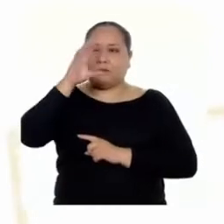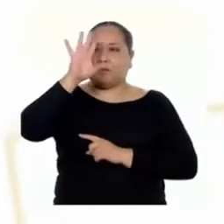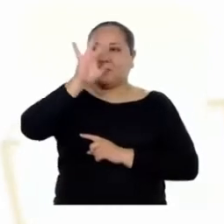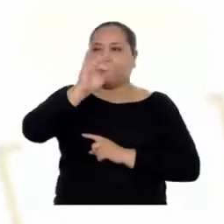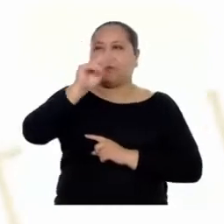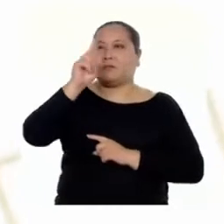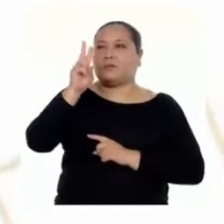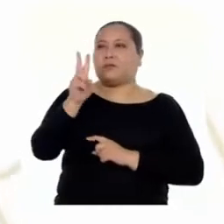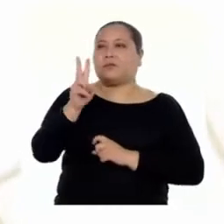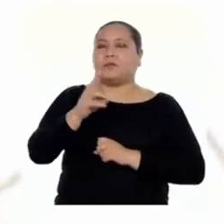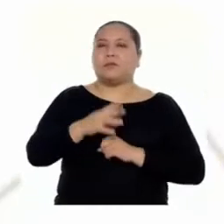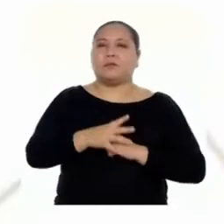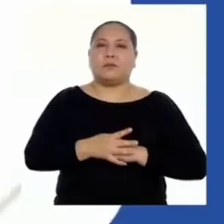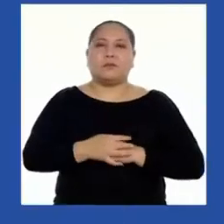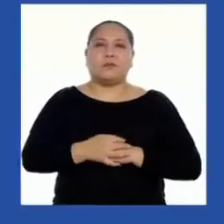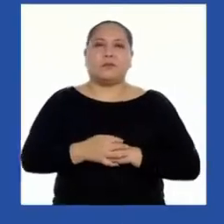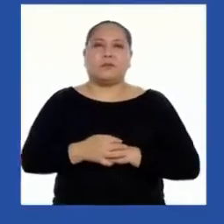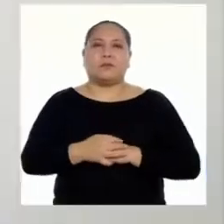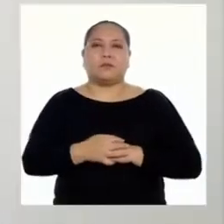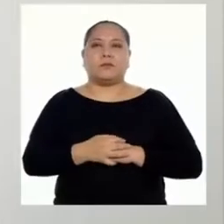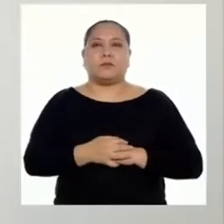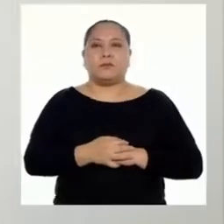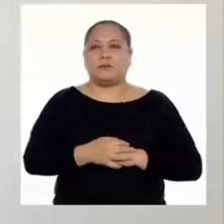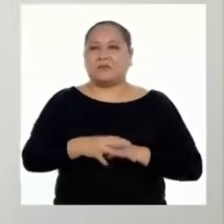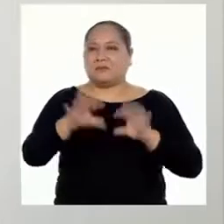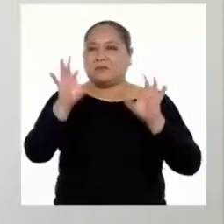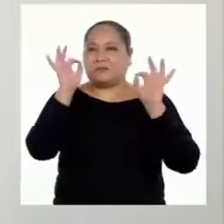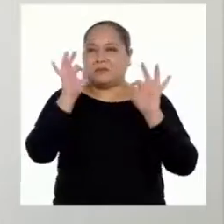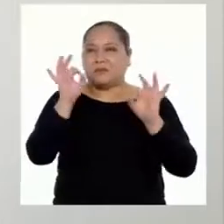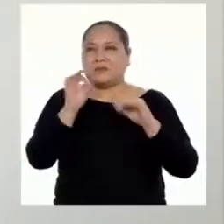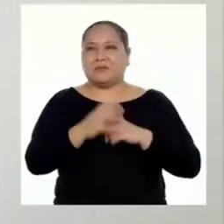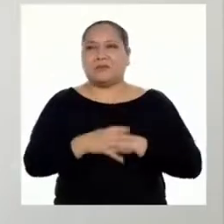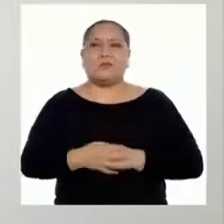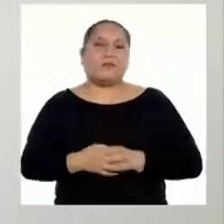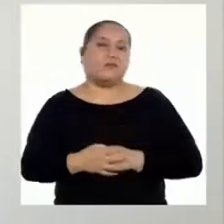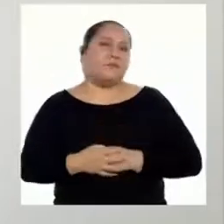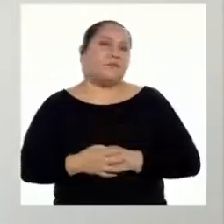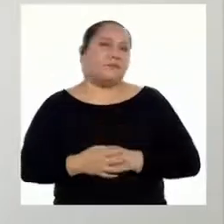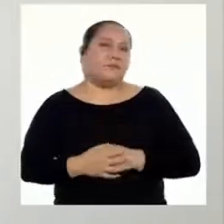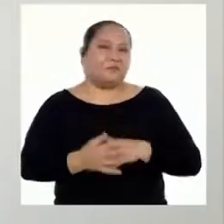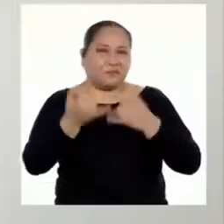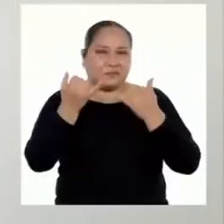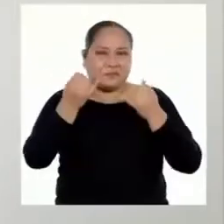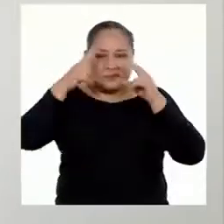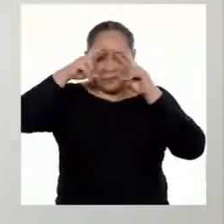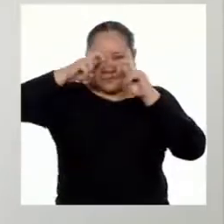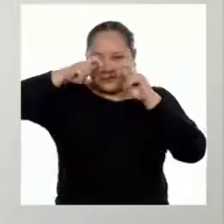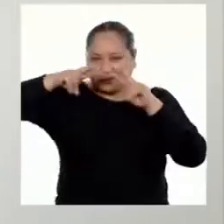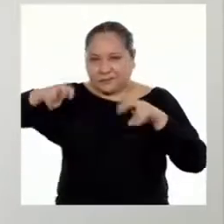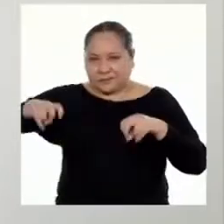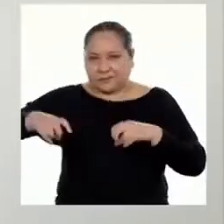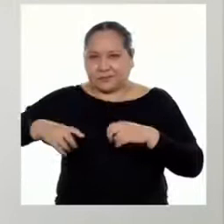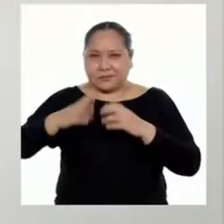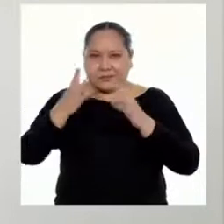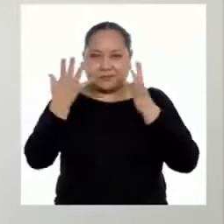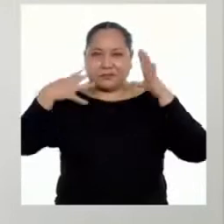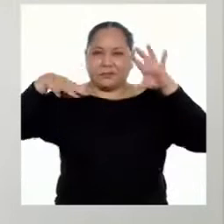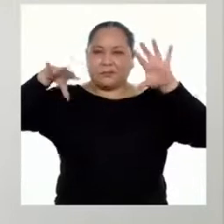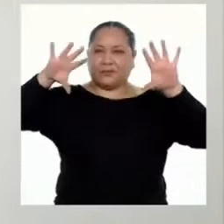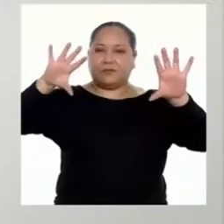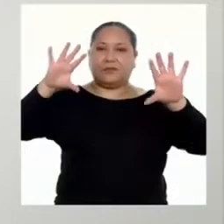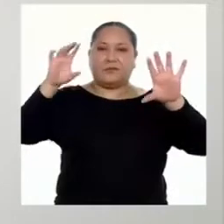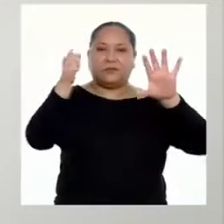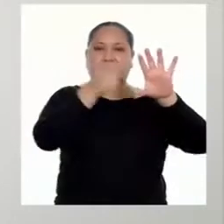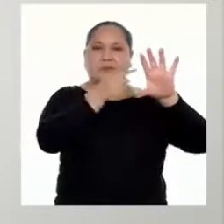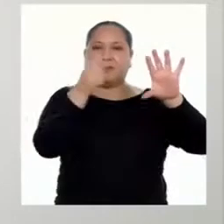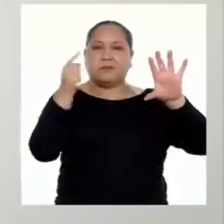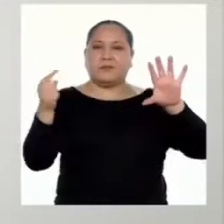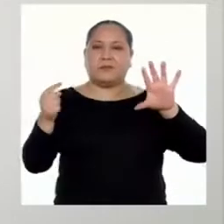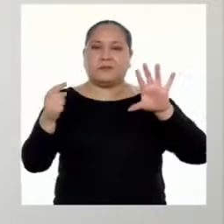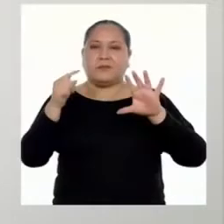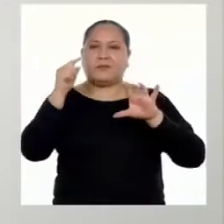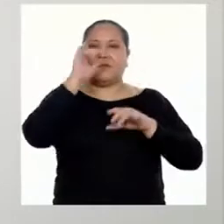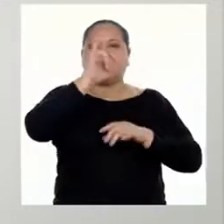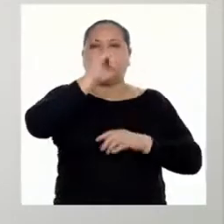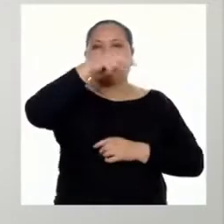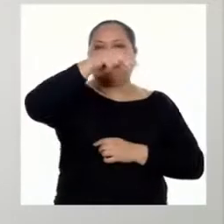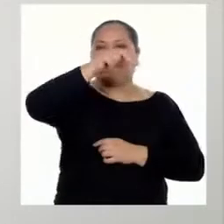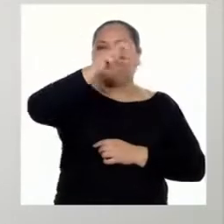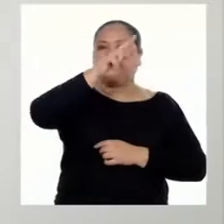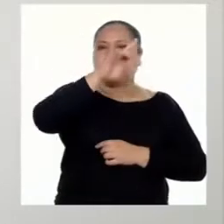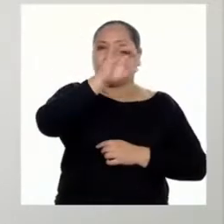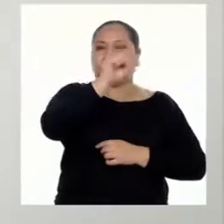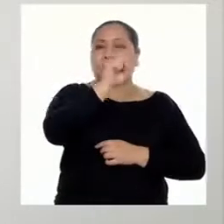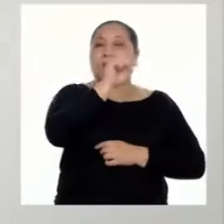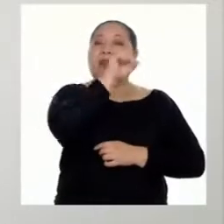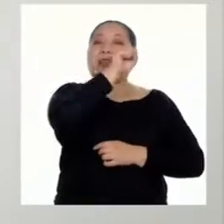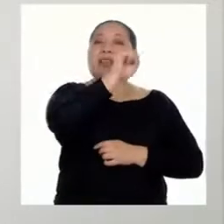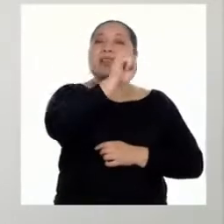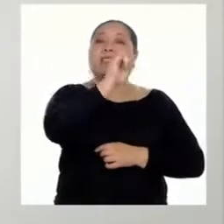con 82 céntimos. Perfecto. Ahora analicemos de manera gráfica. En el caso del interés